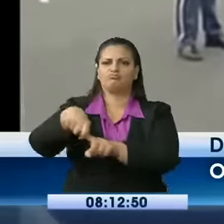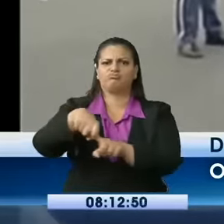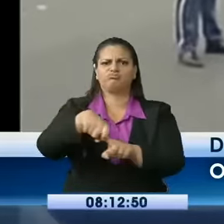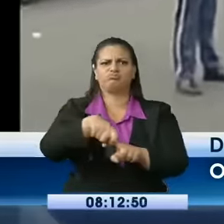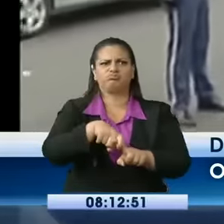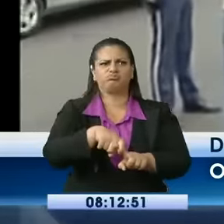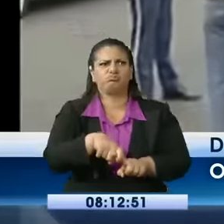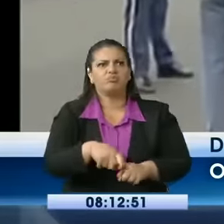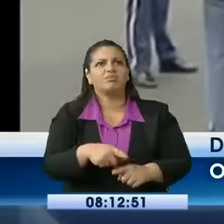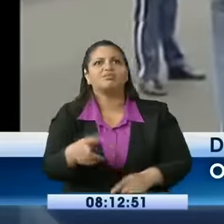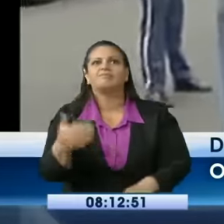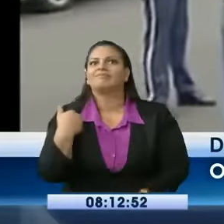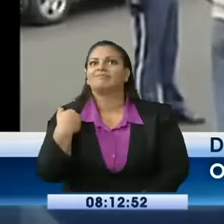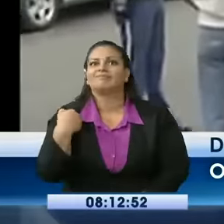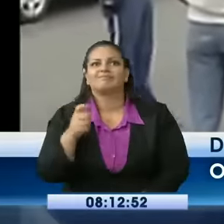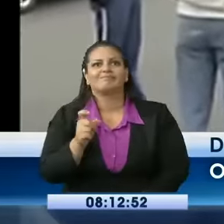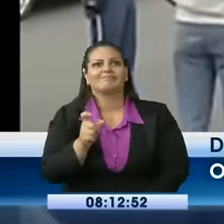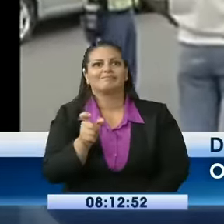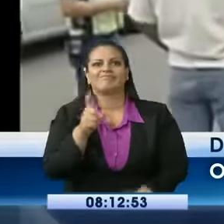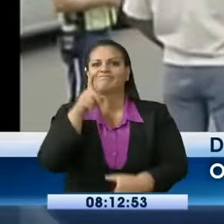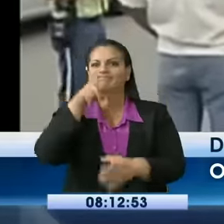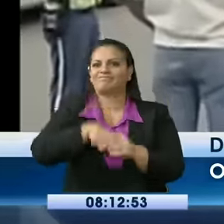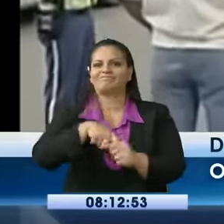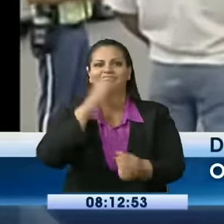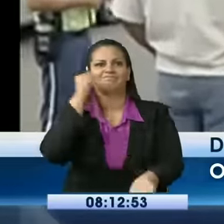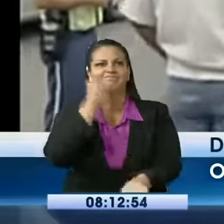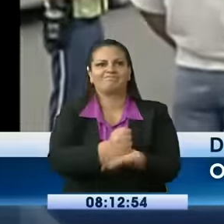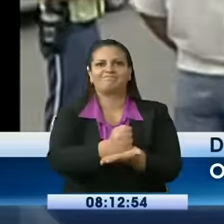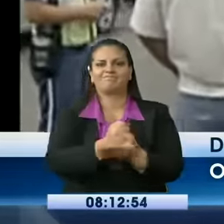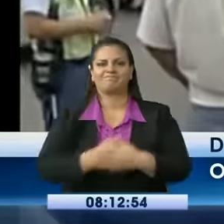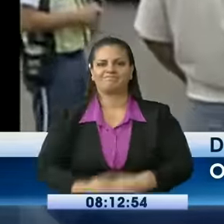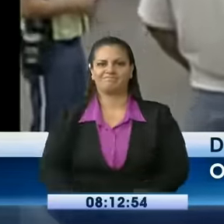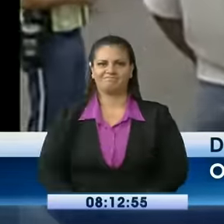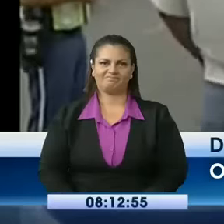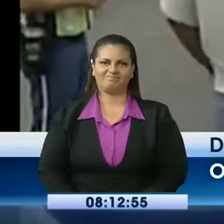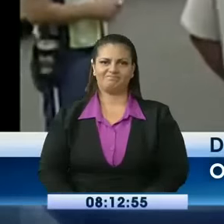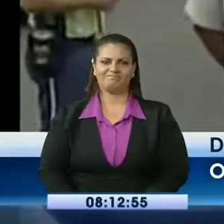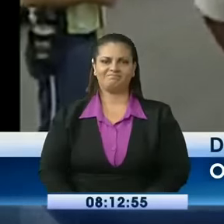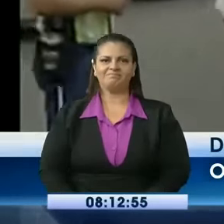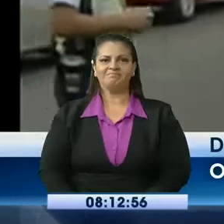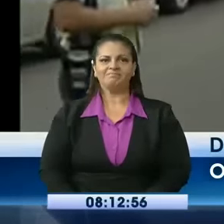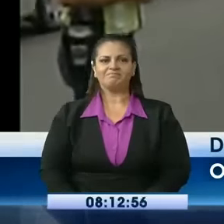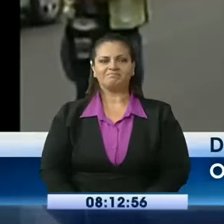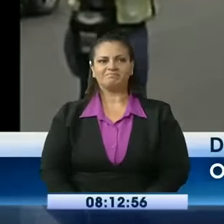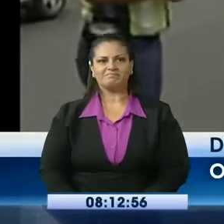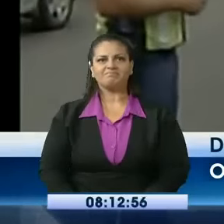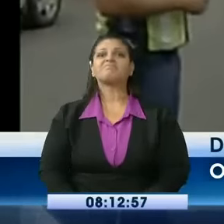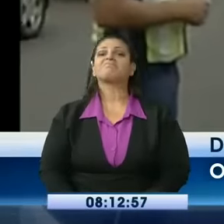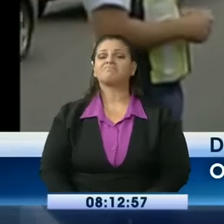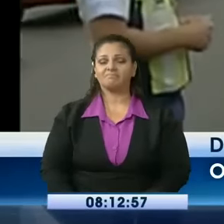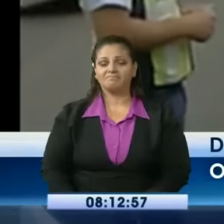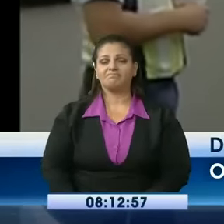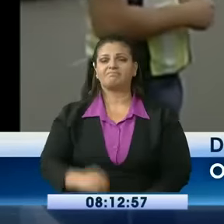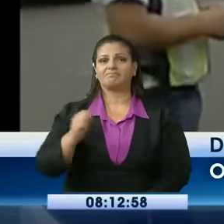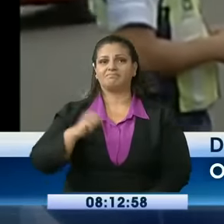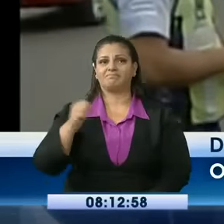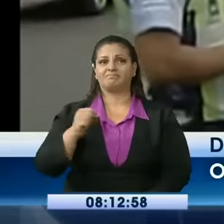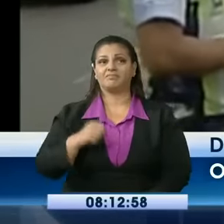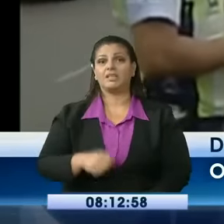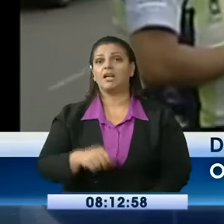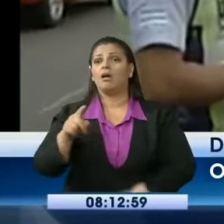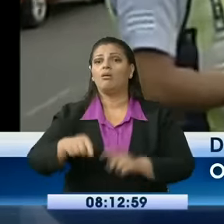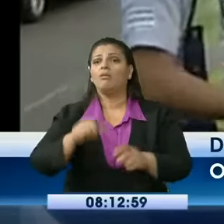con la matrícula. No han sido muchos de los carros retenidos, matriculados, ni el año 2011,